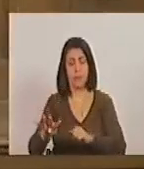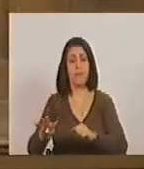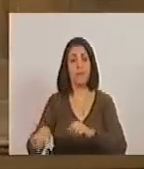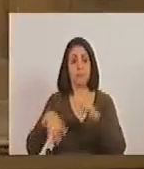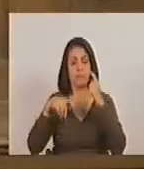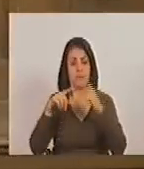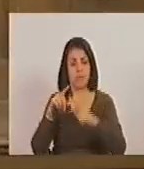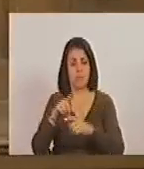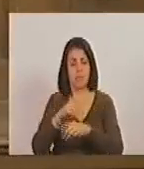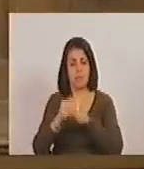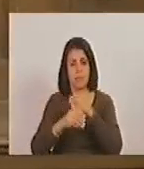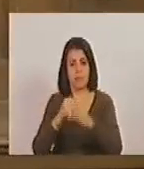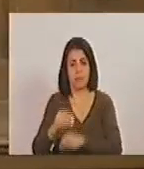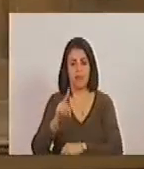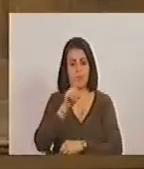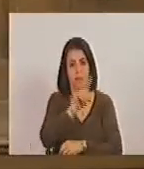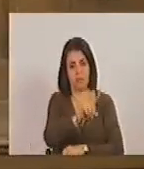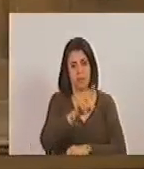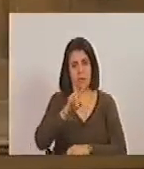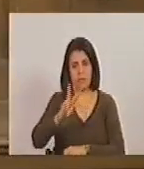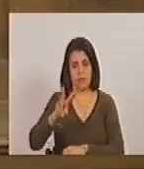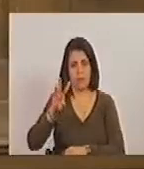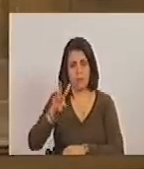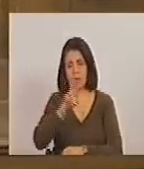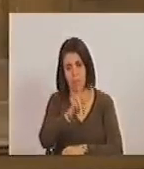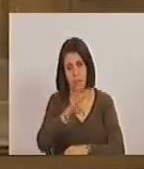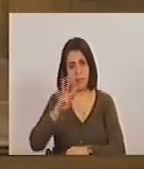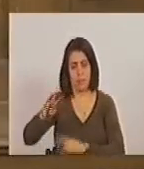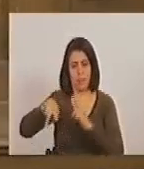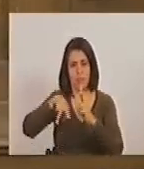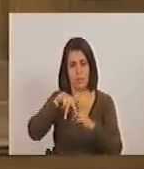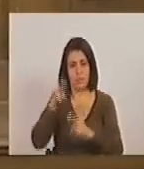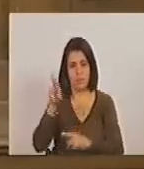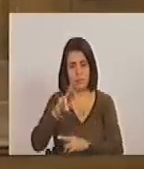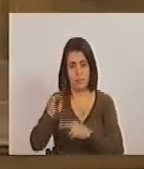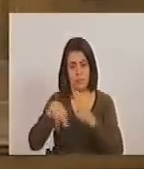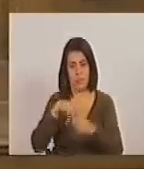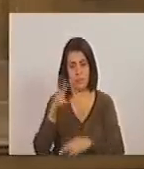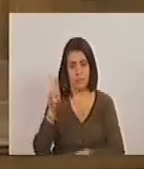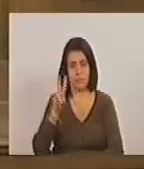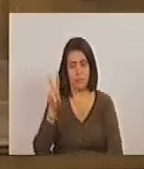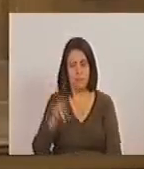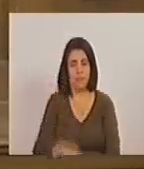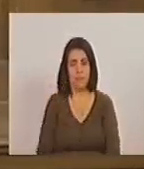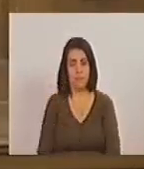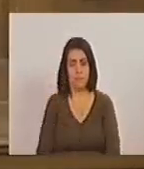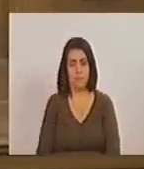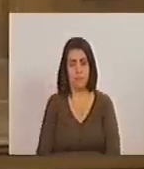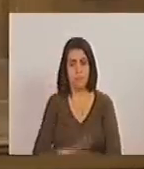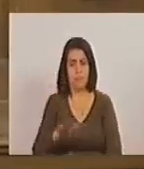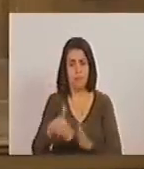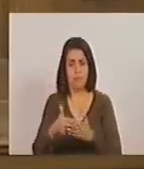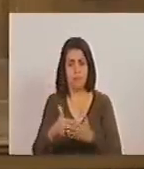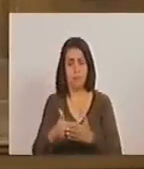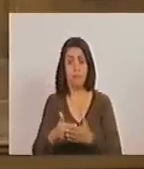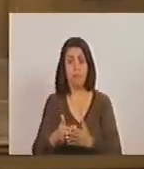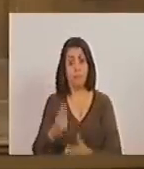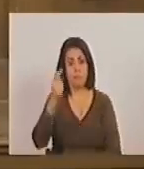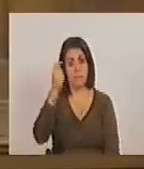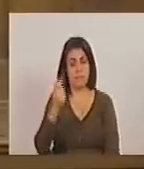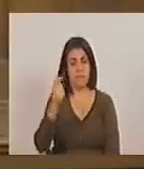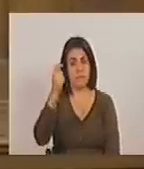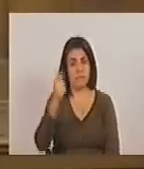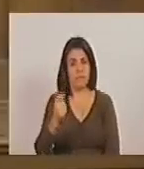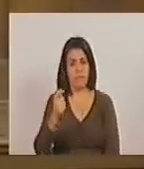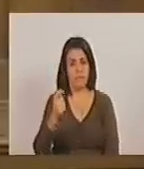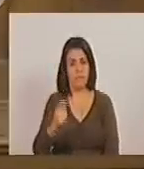la Federación y 124 de la República Bolivariana de Venezuela. Es todo, camarada diputado